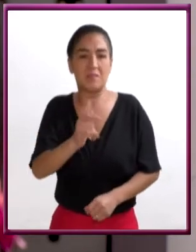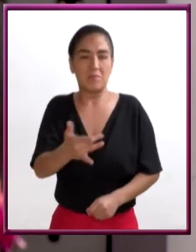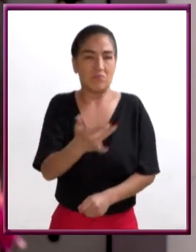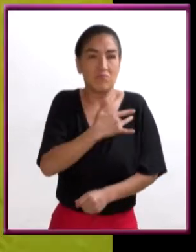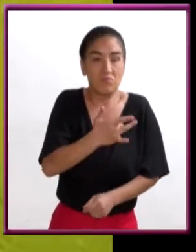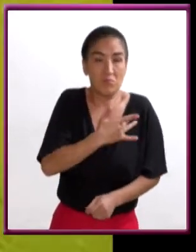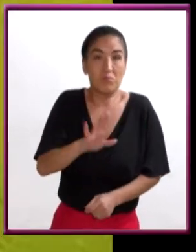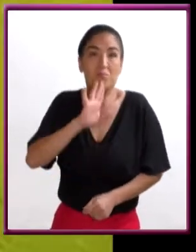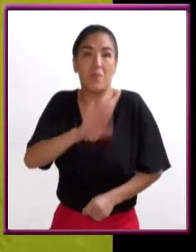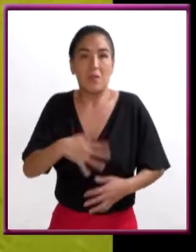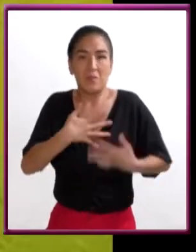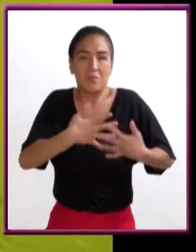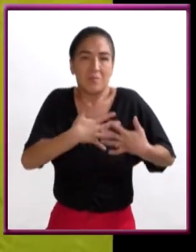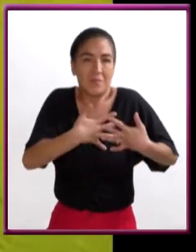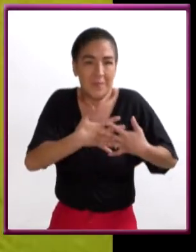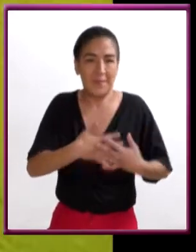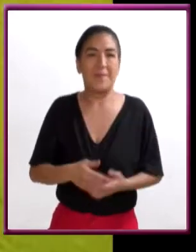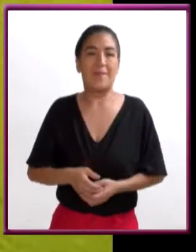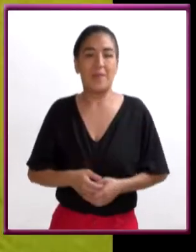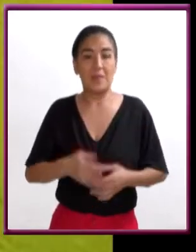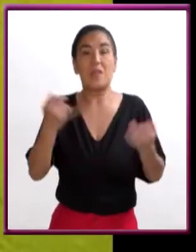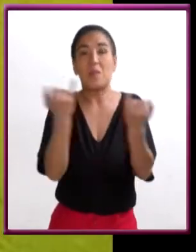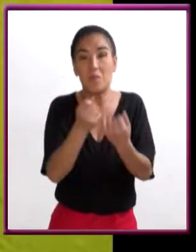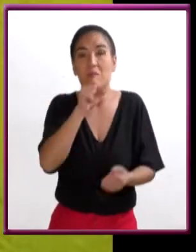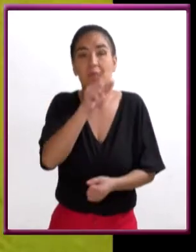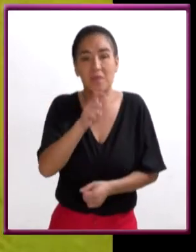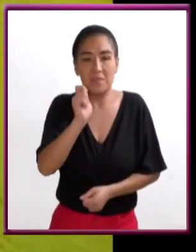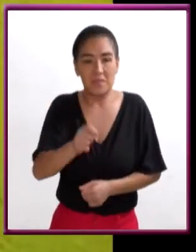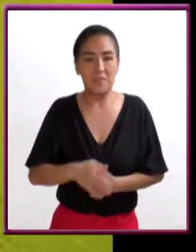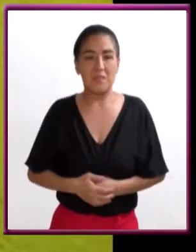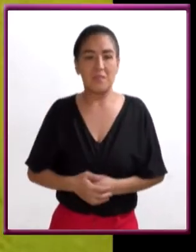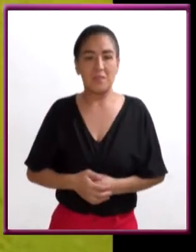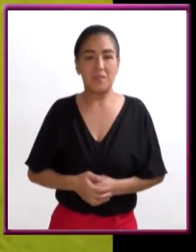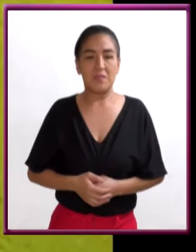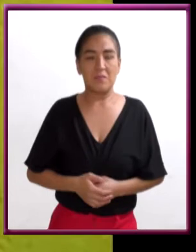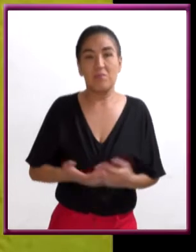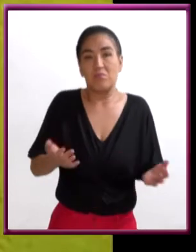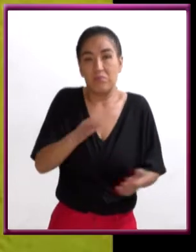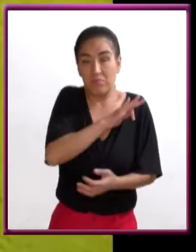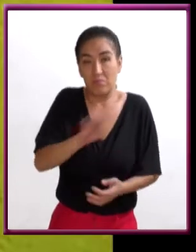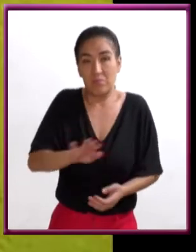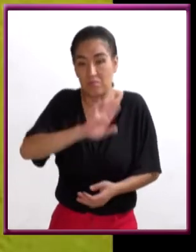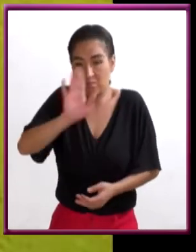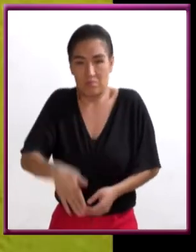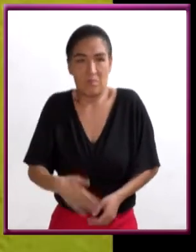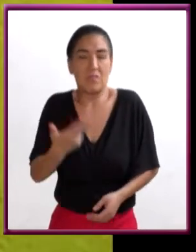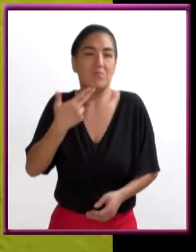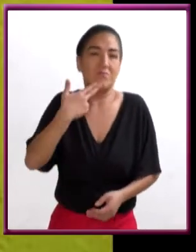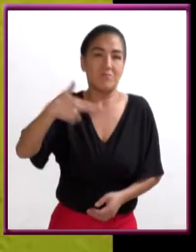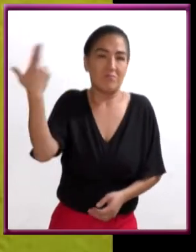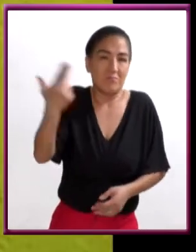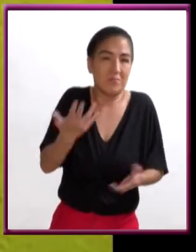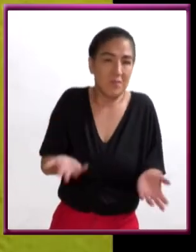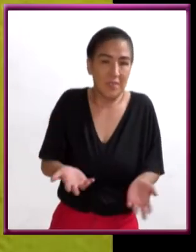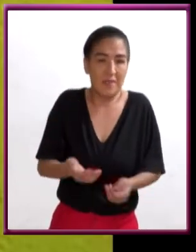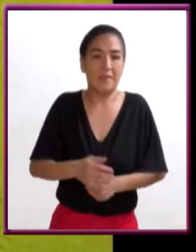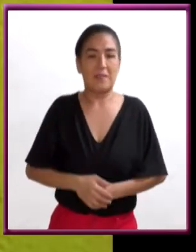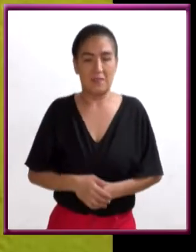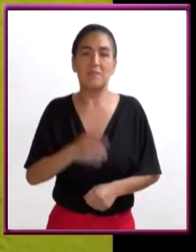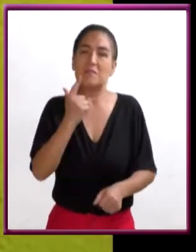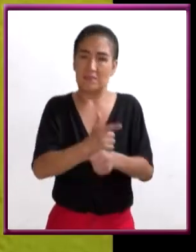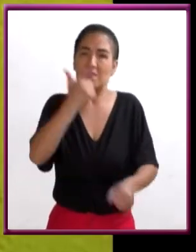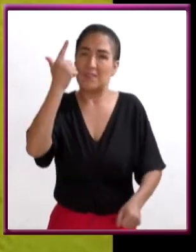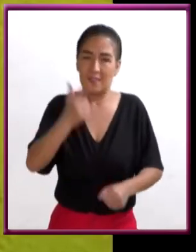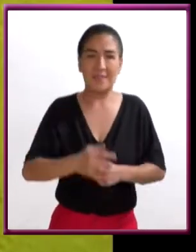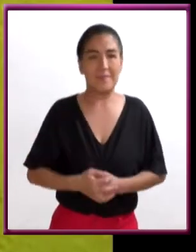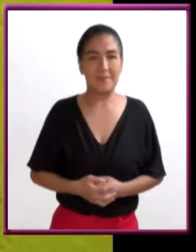trastornos cardiovasculares e incluso en ocasiones se puede llegar a producir la muerte por suicidio. O sea,